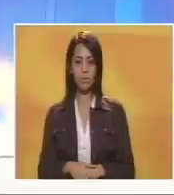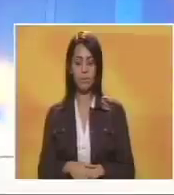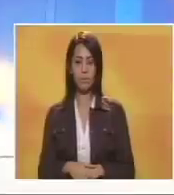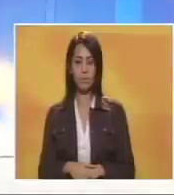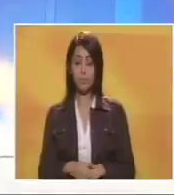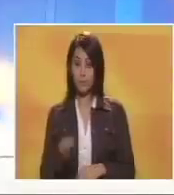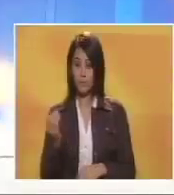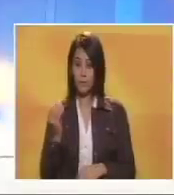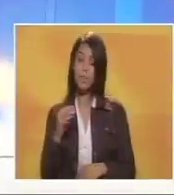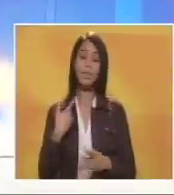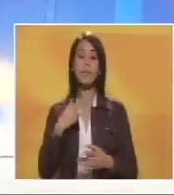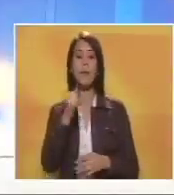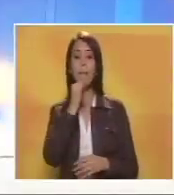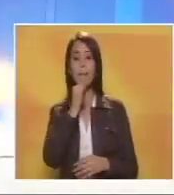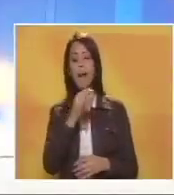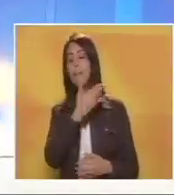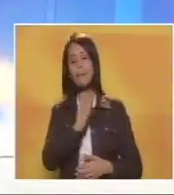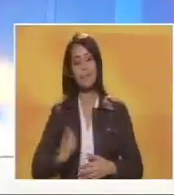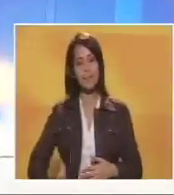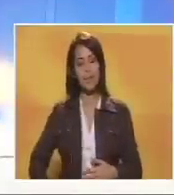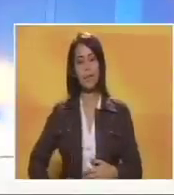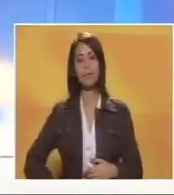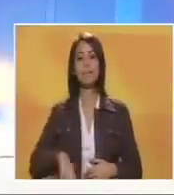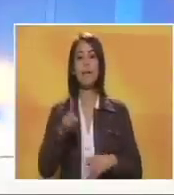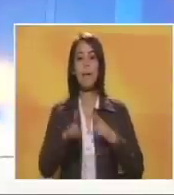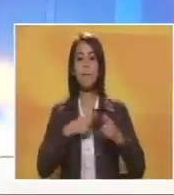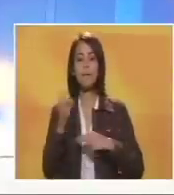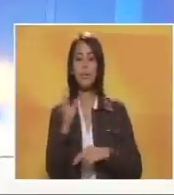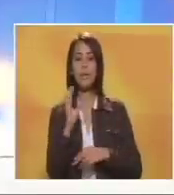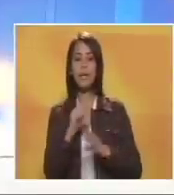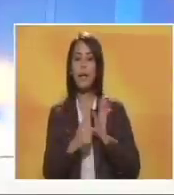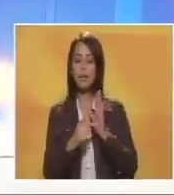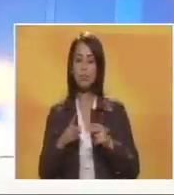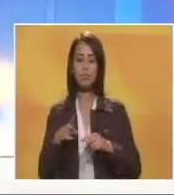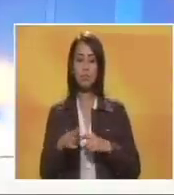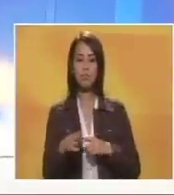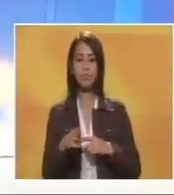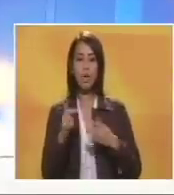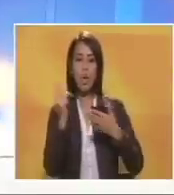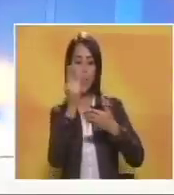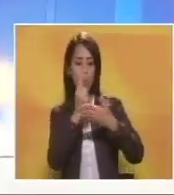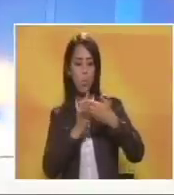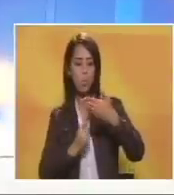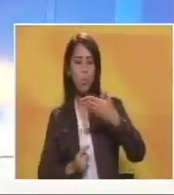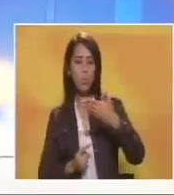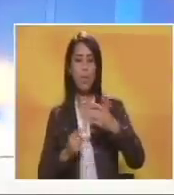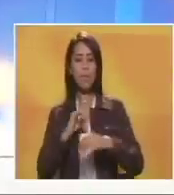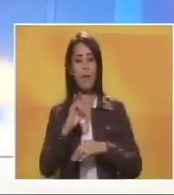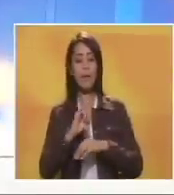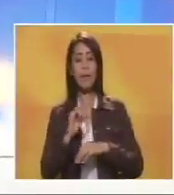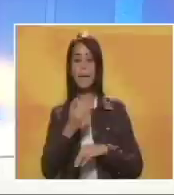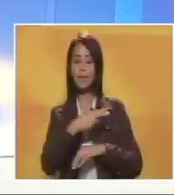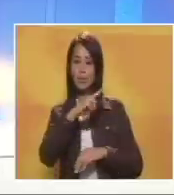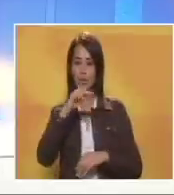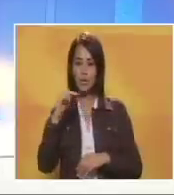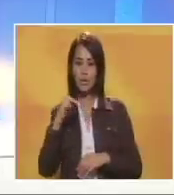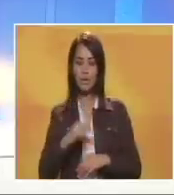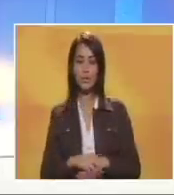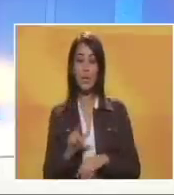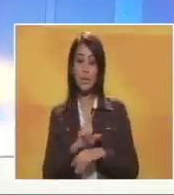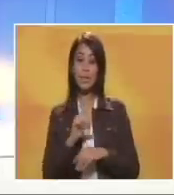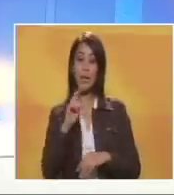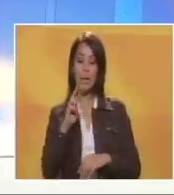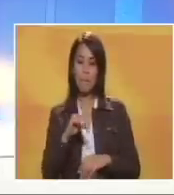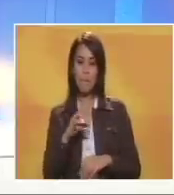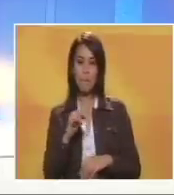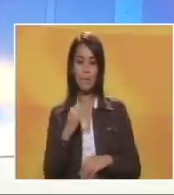Continuamos con más. El presidente del Metro de Caracas, César Vega, inauguró una obra de arte de origen indonesio en un tren de la línea 1 del sistema subterráneo